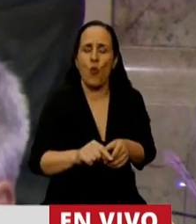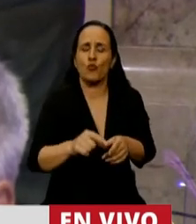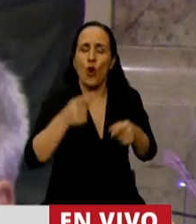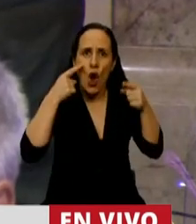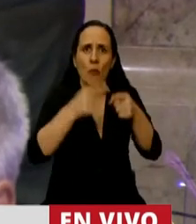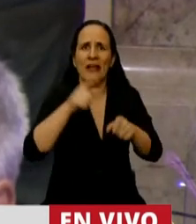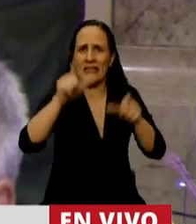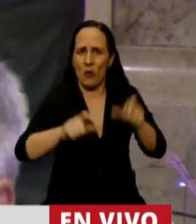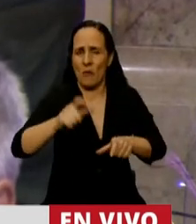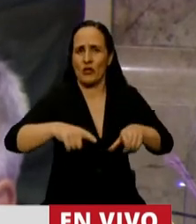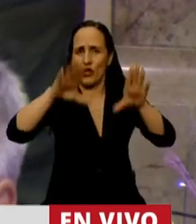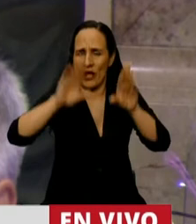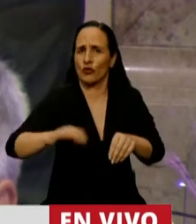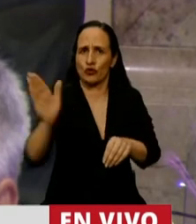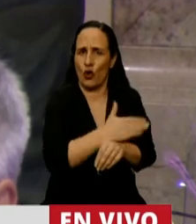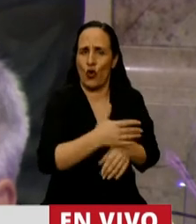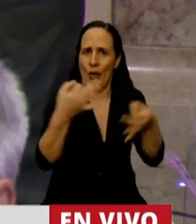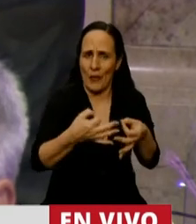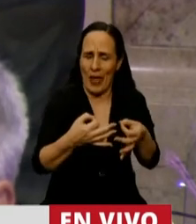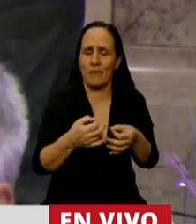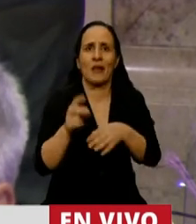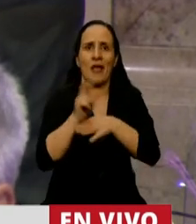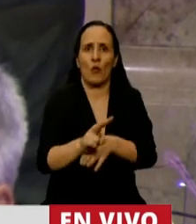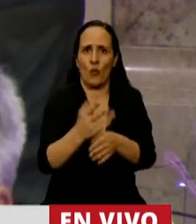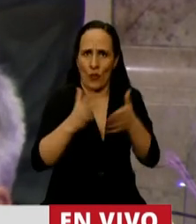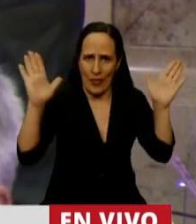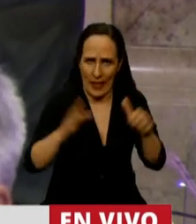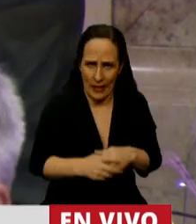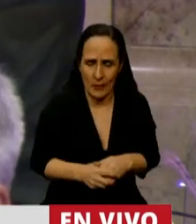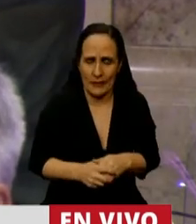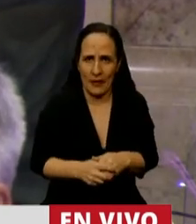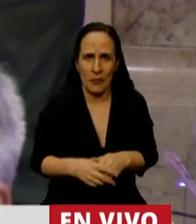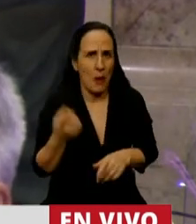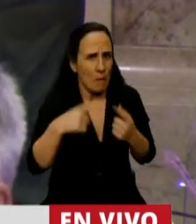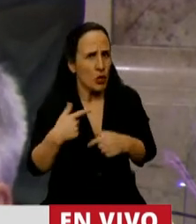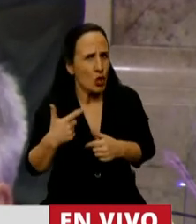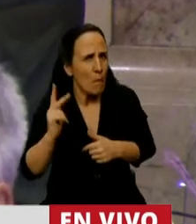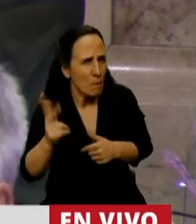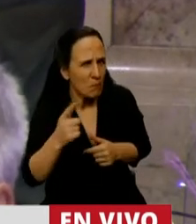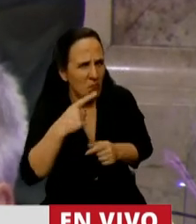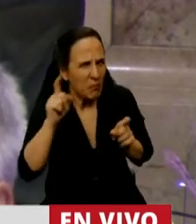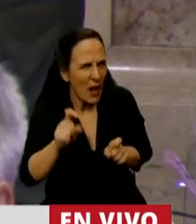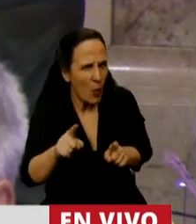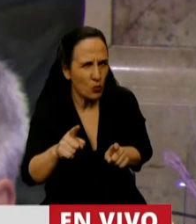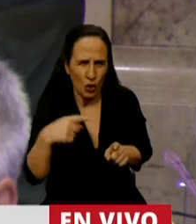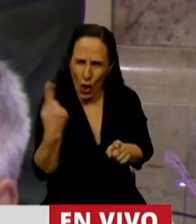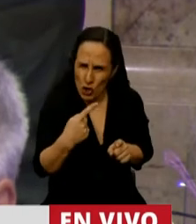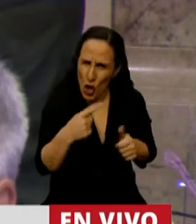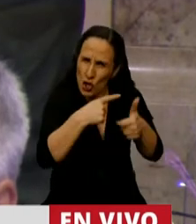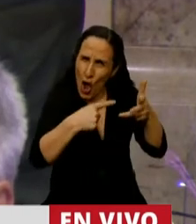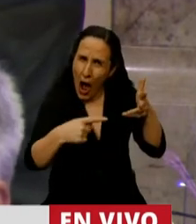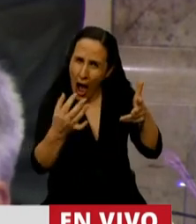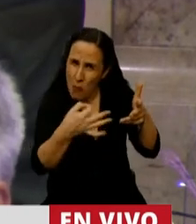los beneficios de la libertad. Pero ahora pregunto, ¿constituimos la Unión Nacional? ¿Afianzamos la justicia? ¿Consolidamos la